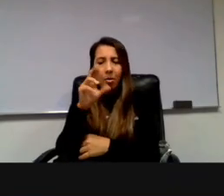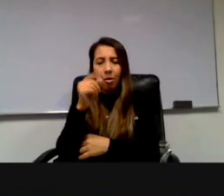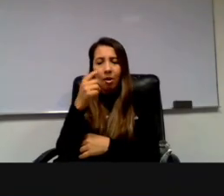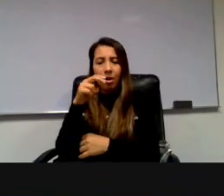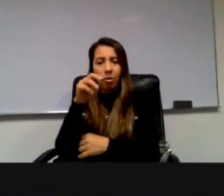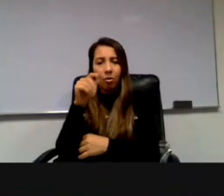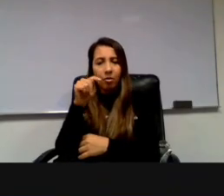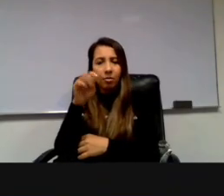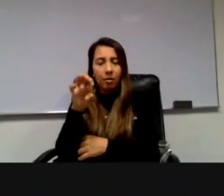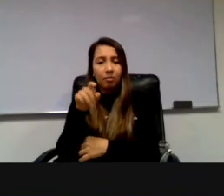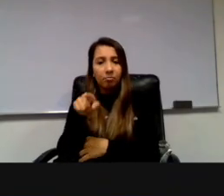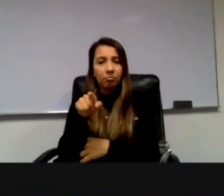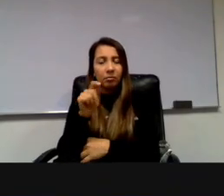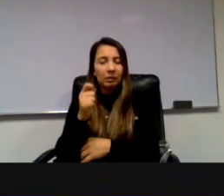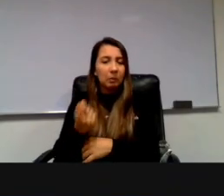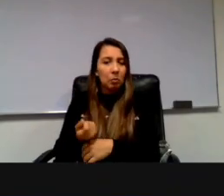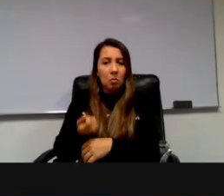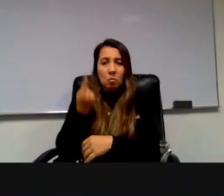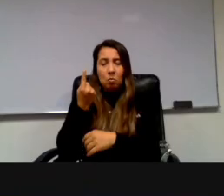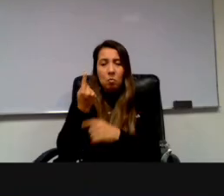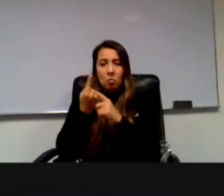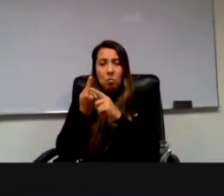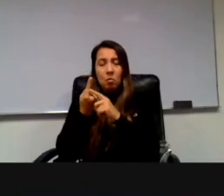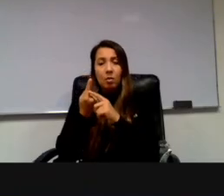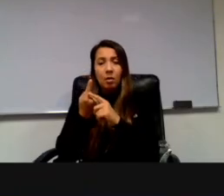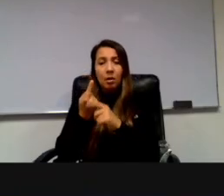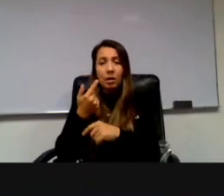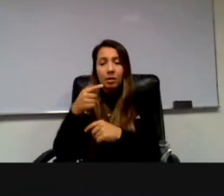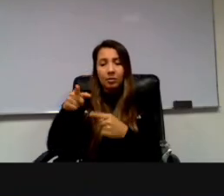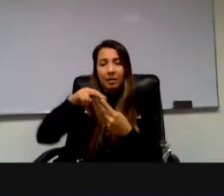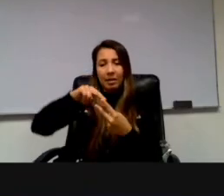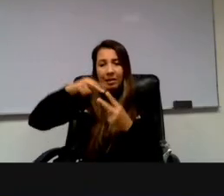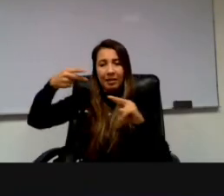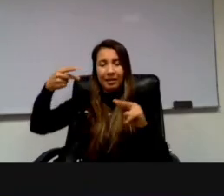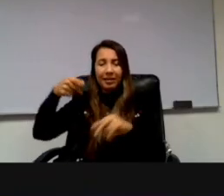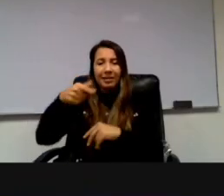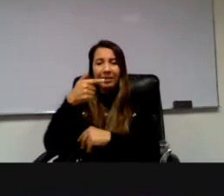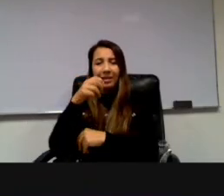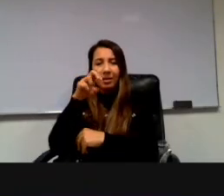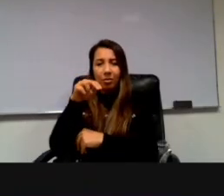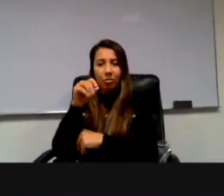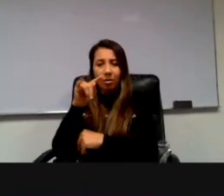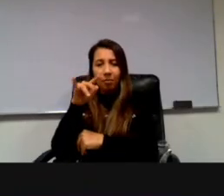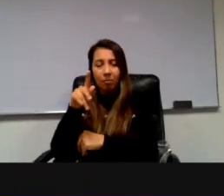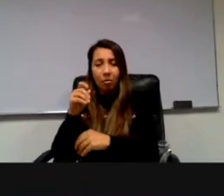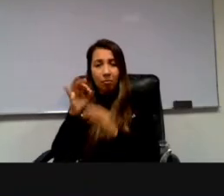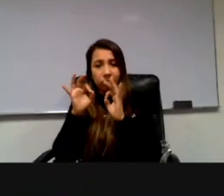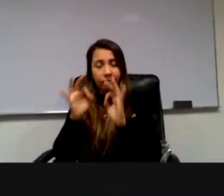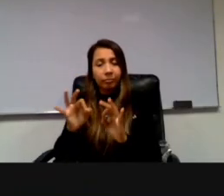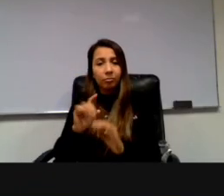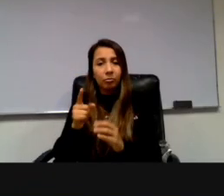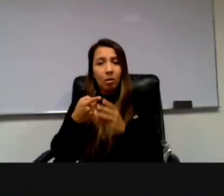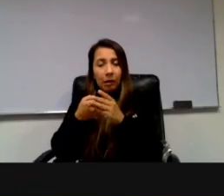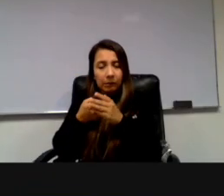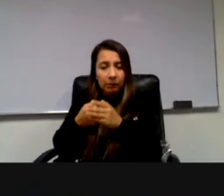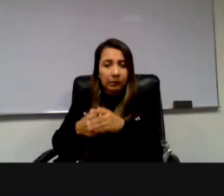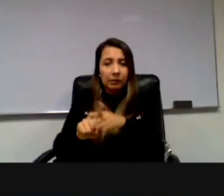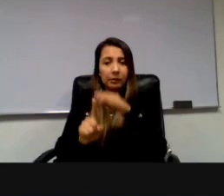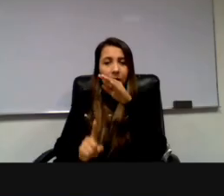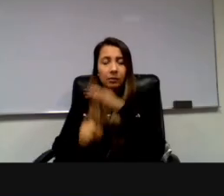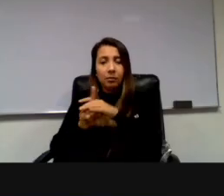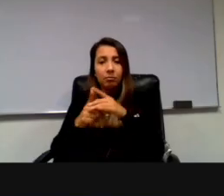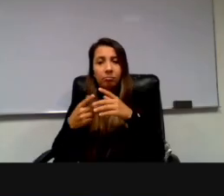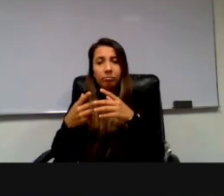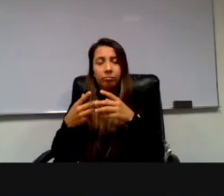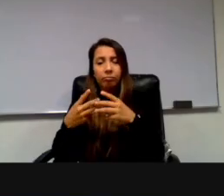biológica, en donde la relación entre el fenotipo y el genotipo todavía no estaba bien establecida, ¿no? Esta fue la idea, y con